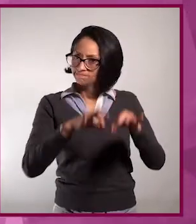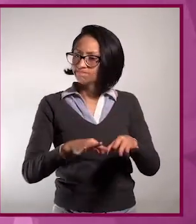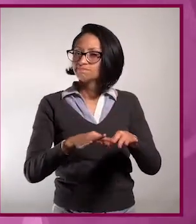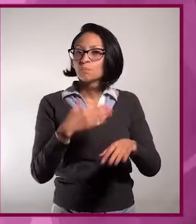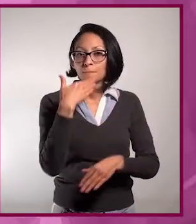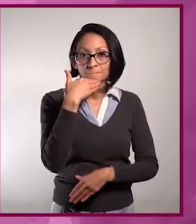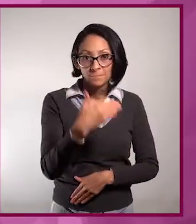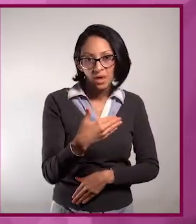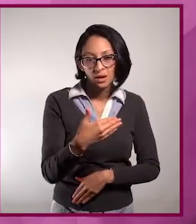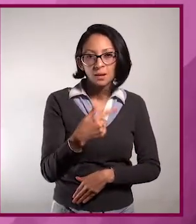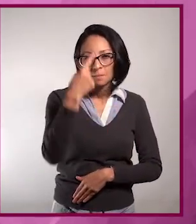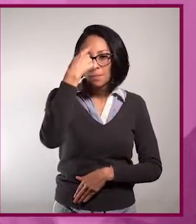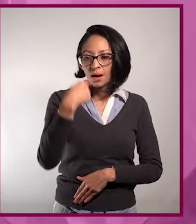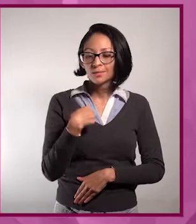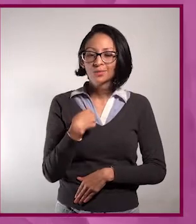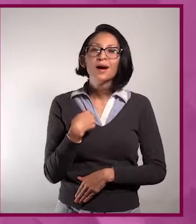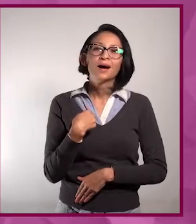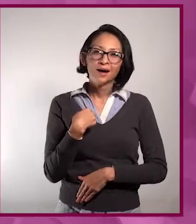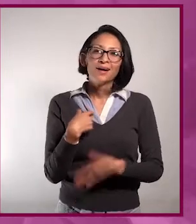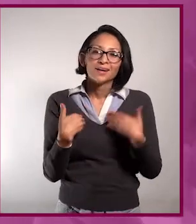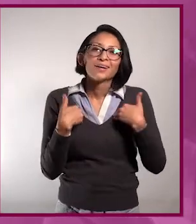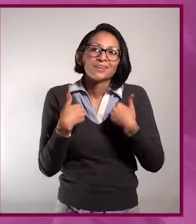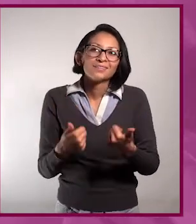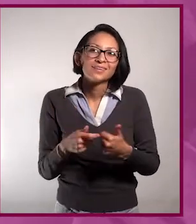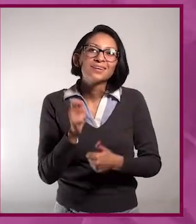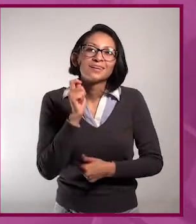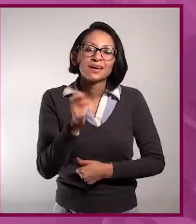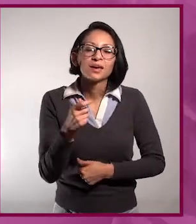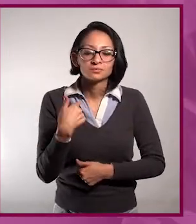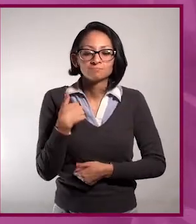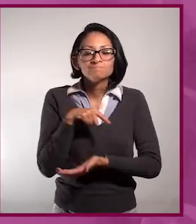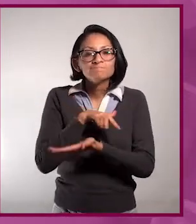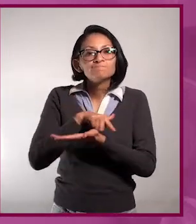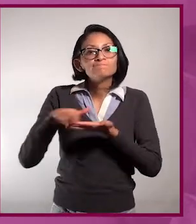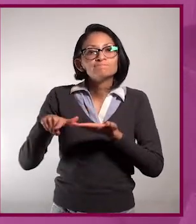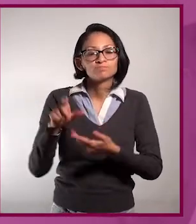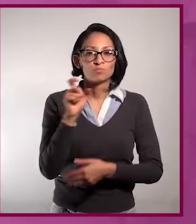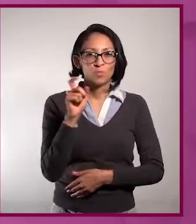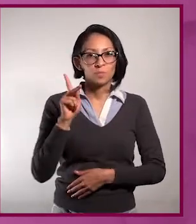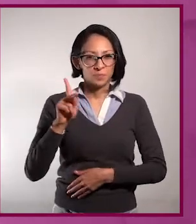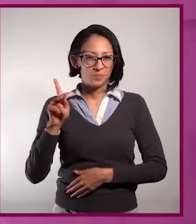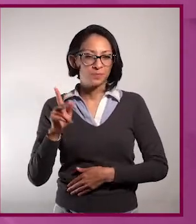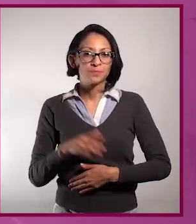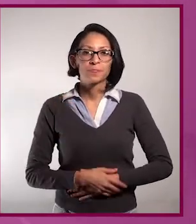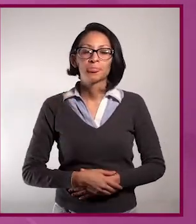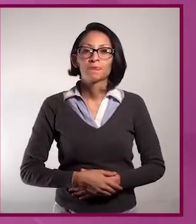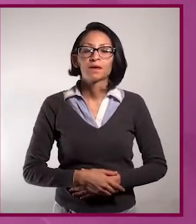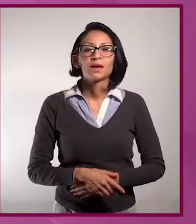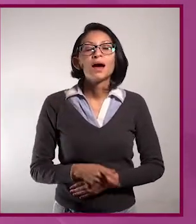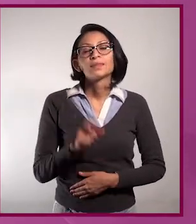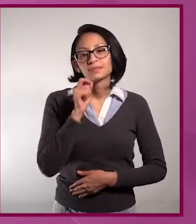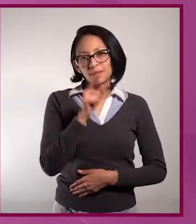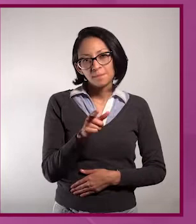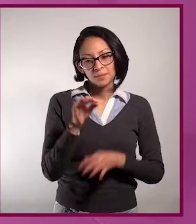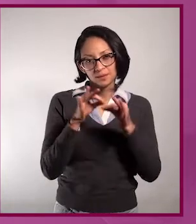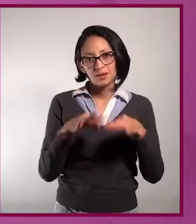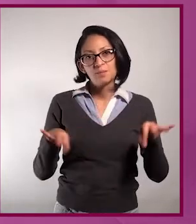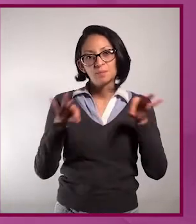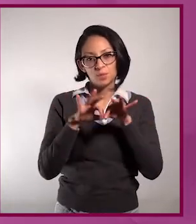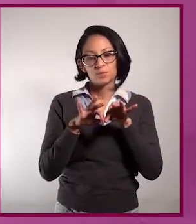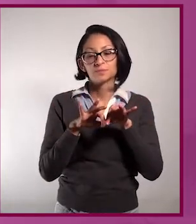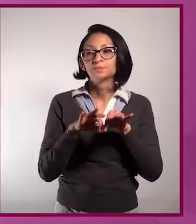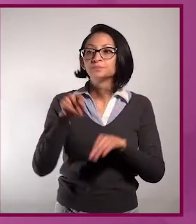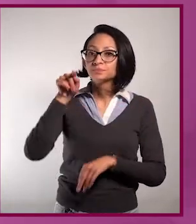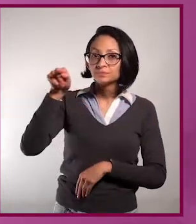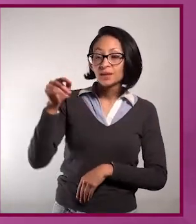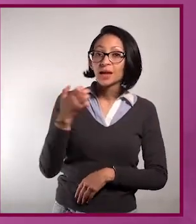las herramientas para entender qué es la higiene menstrual. Otro punto muy importante son las instalaciones. En